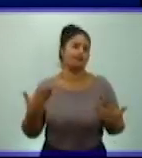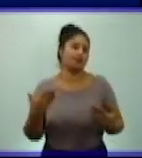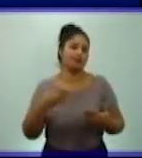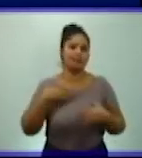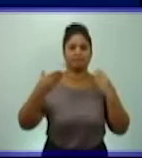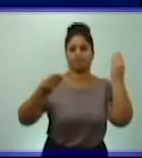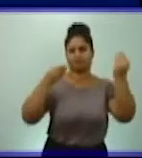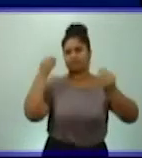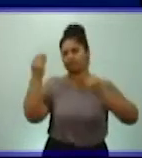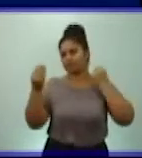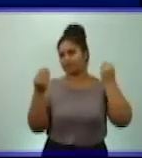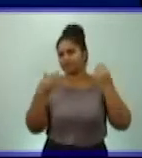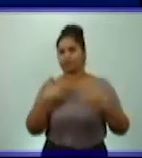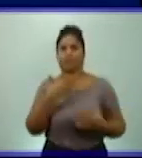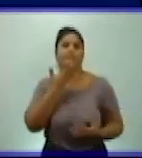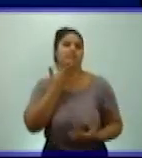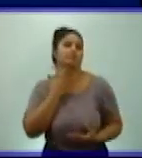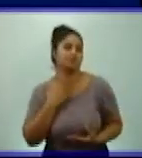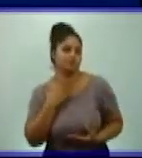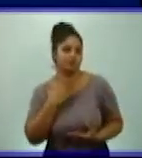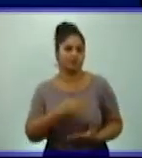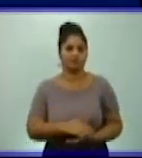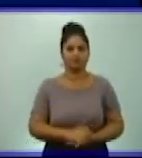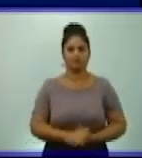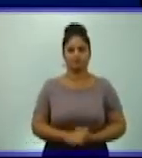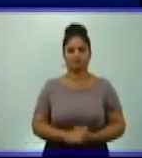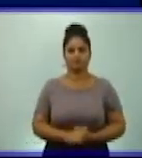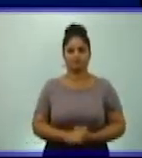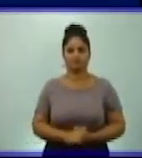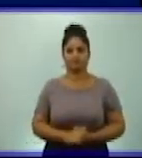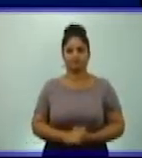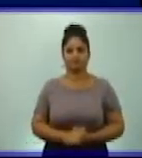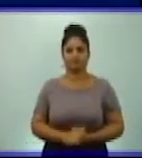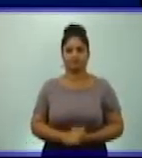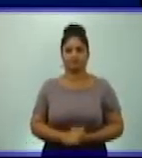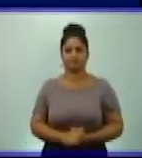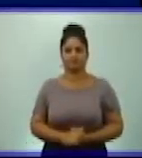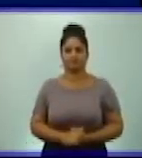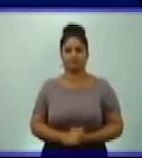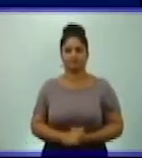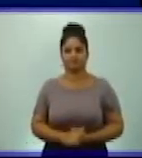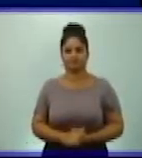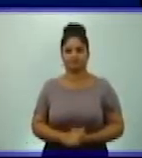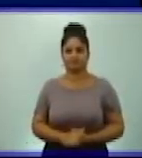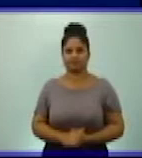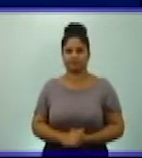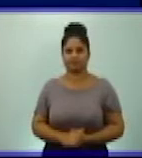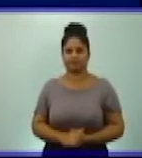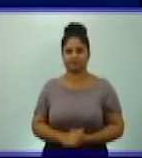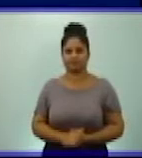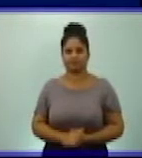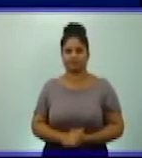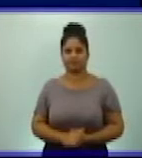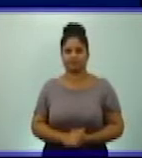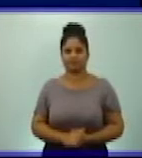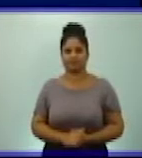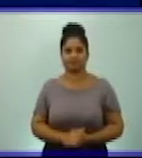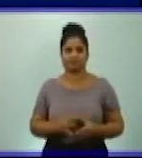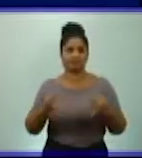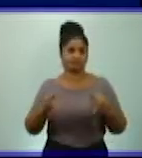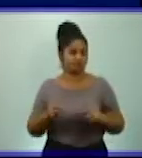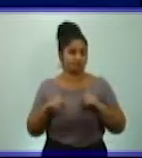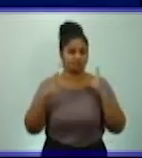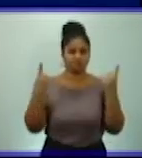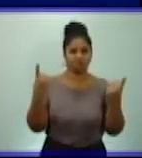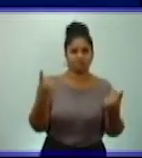decimos cuando se trata de un recurso expresivo. Decimos que todo es metáfora. Yo diría que todo es metáfora, pero todo es metafórico,